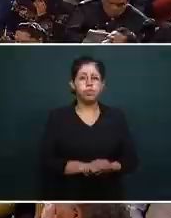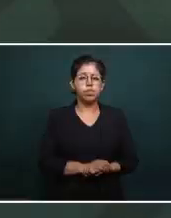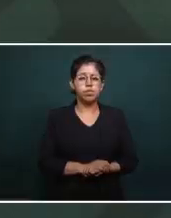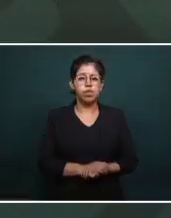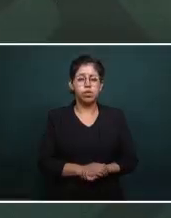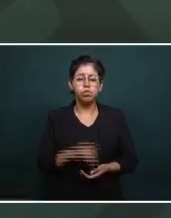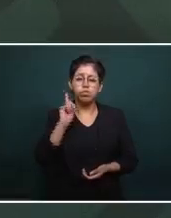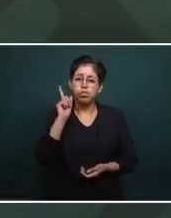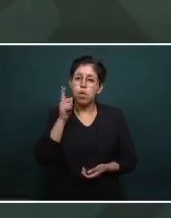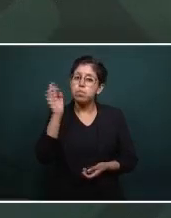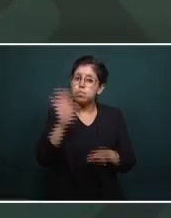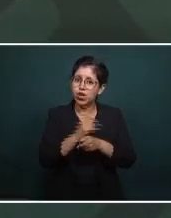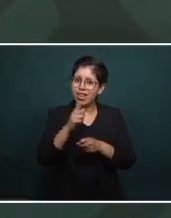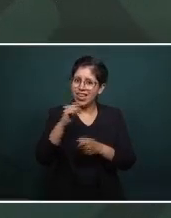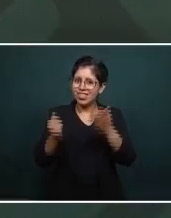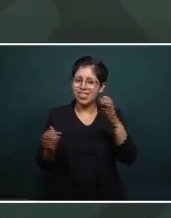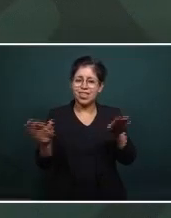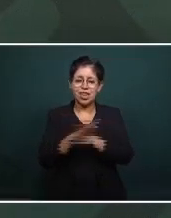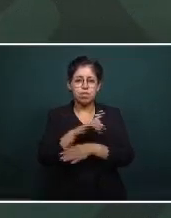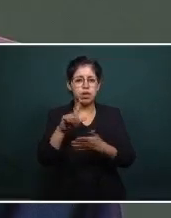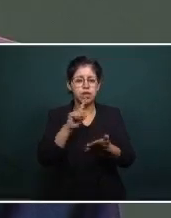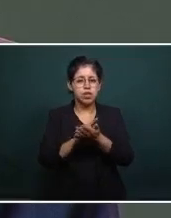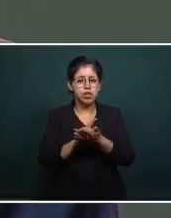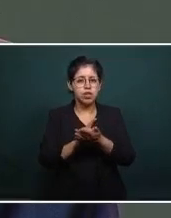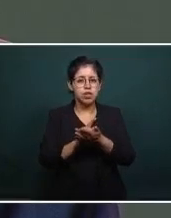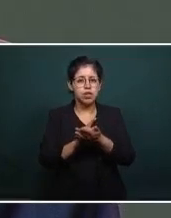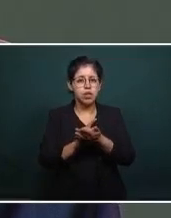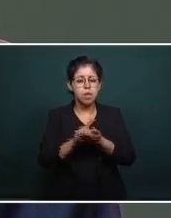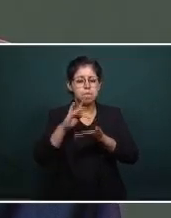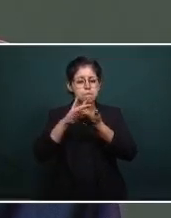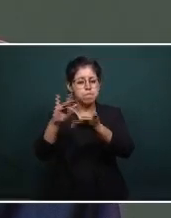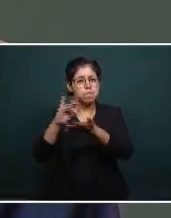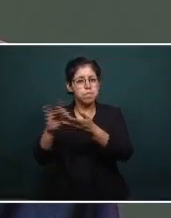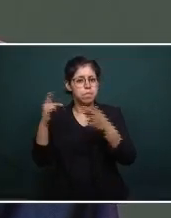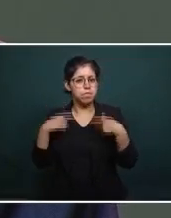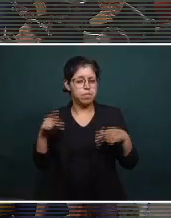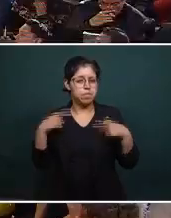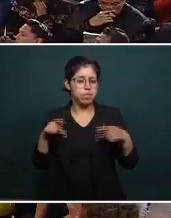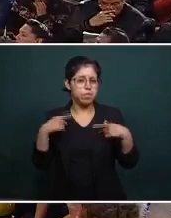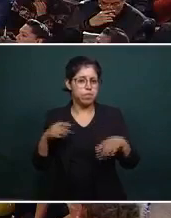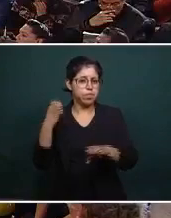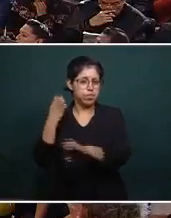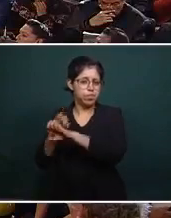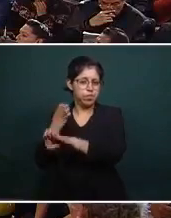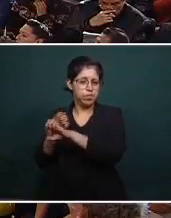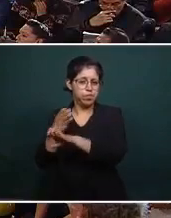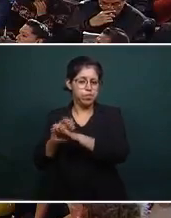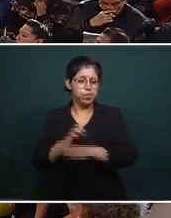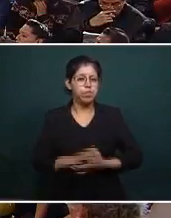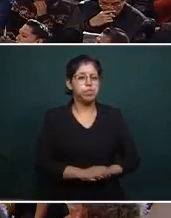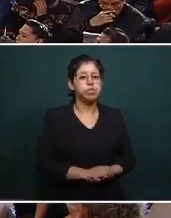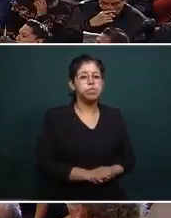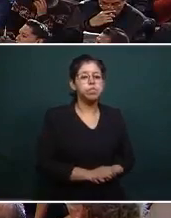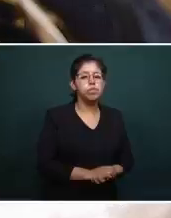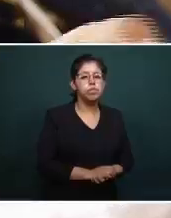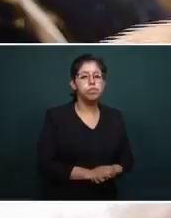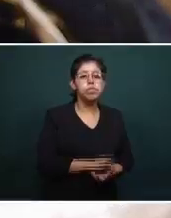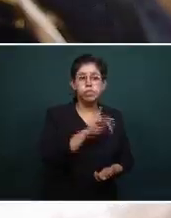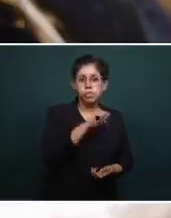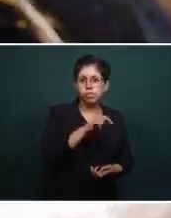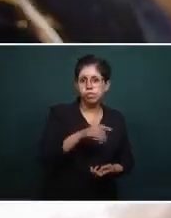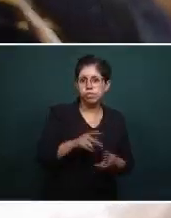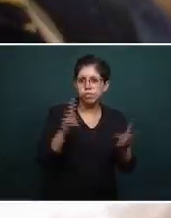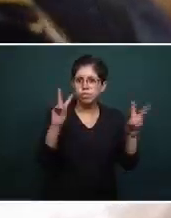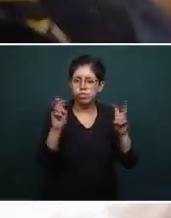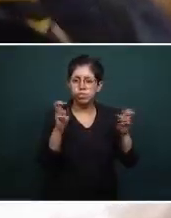por el bien de Estados Unidos y por el bien de México. Pero sí es un tema de debate en la contienda